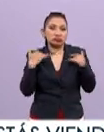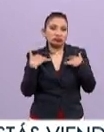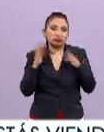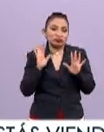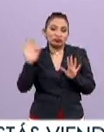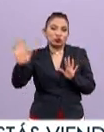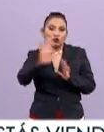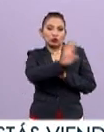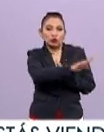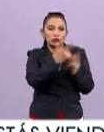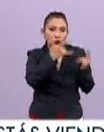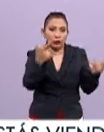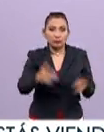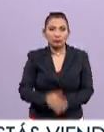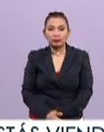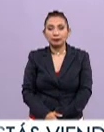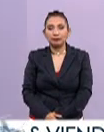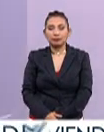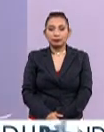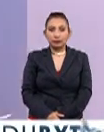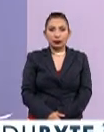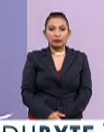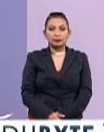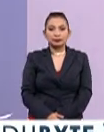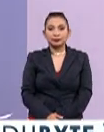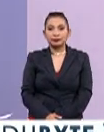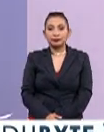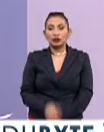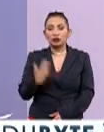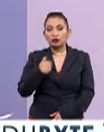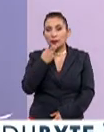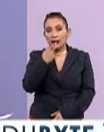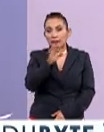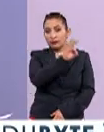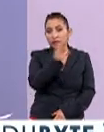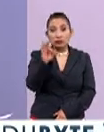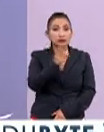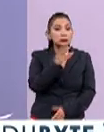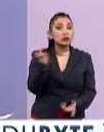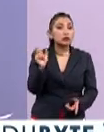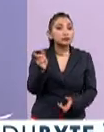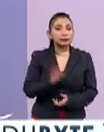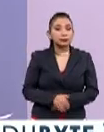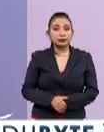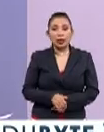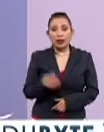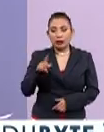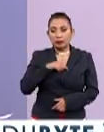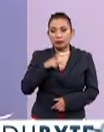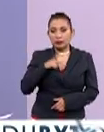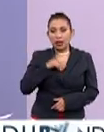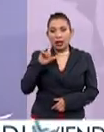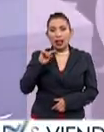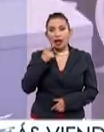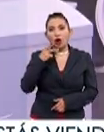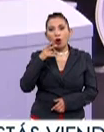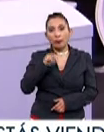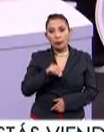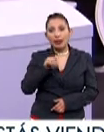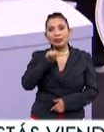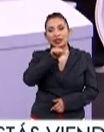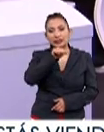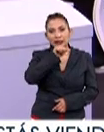en su onda, pues. Sí, sí, sí. Ok, estamos hablando de fechas. La mía son